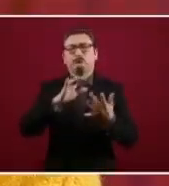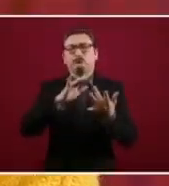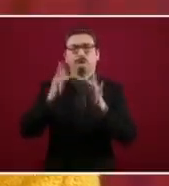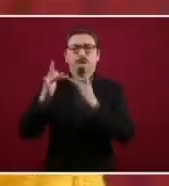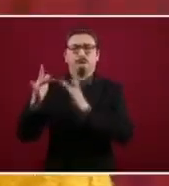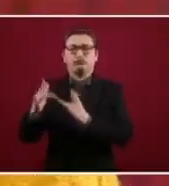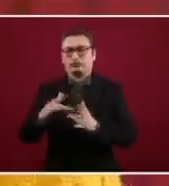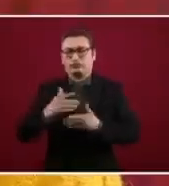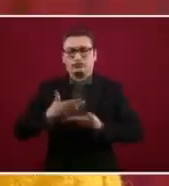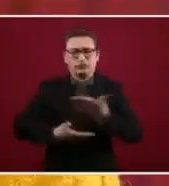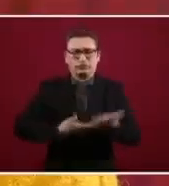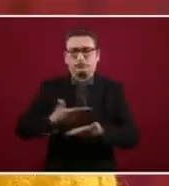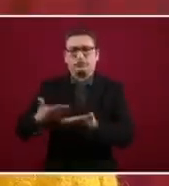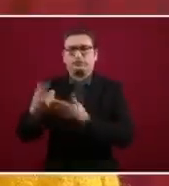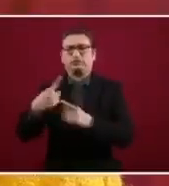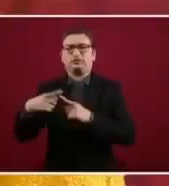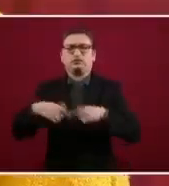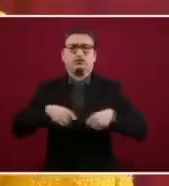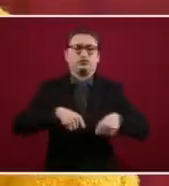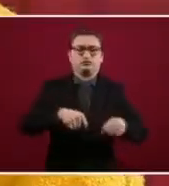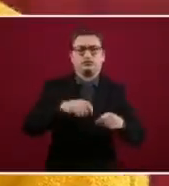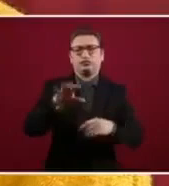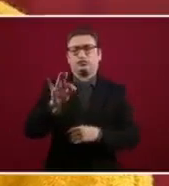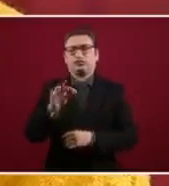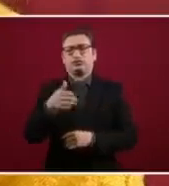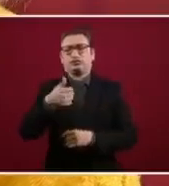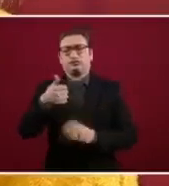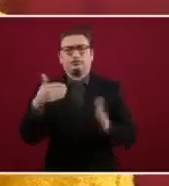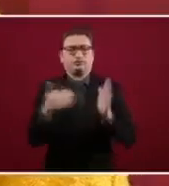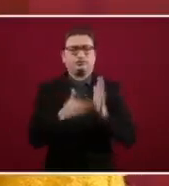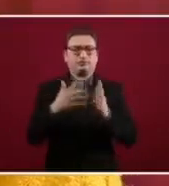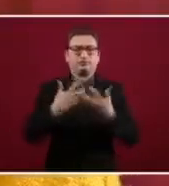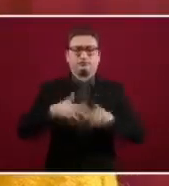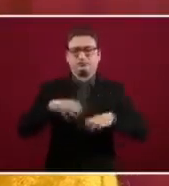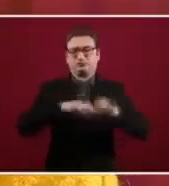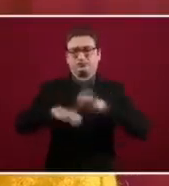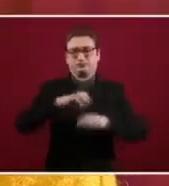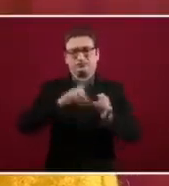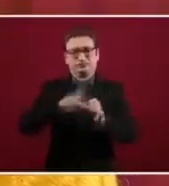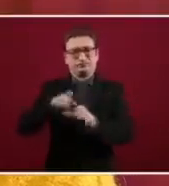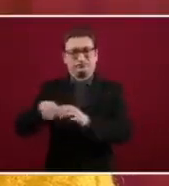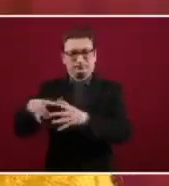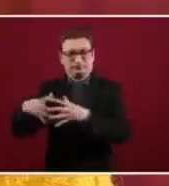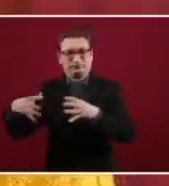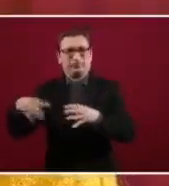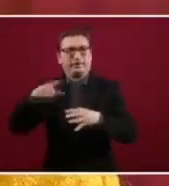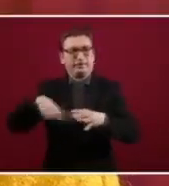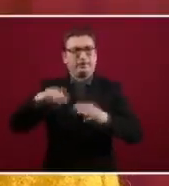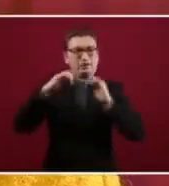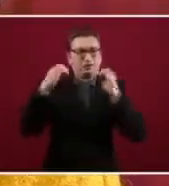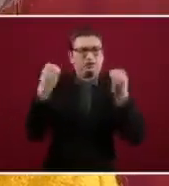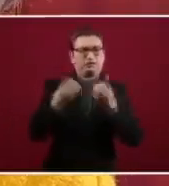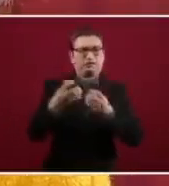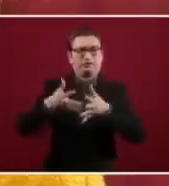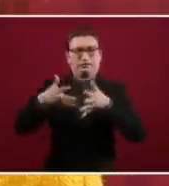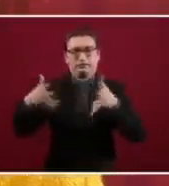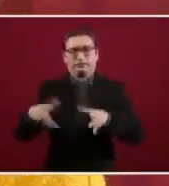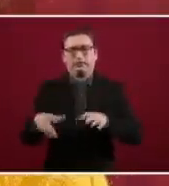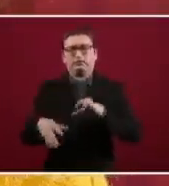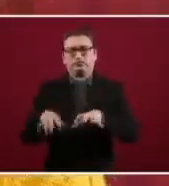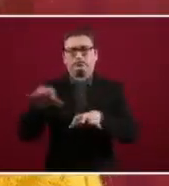de autoservicios y 46 mil empresas afiliadas además de estas dos organizaciones empresariales